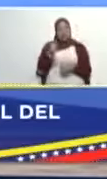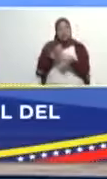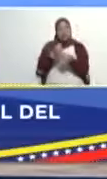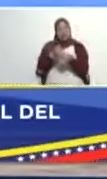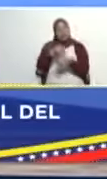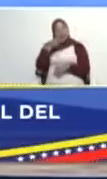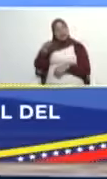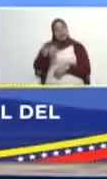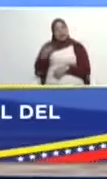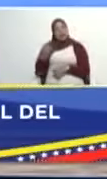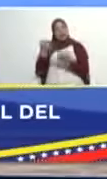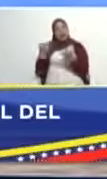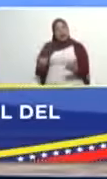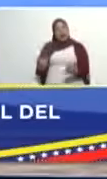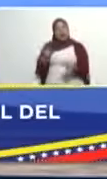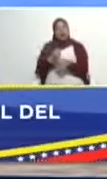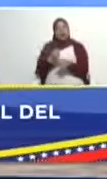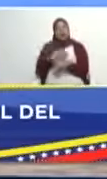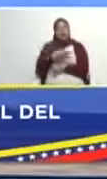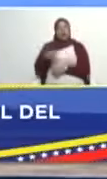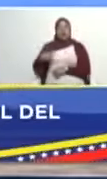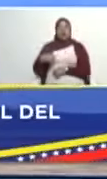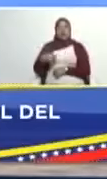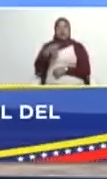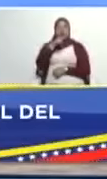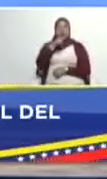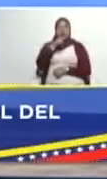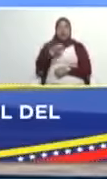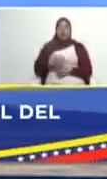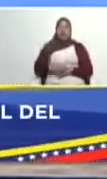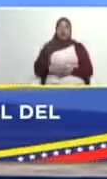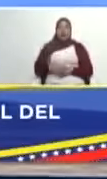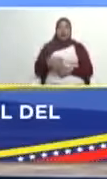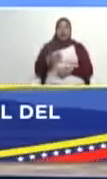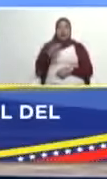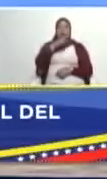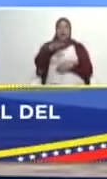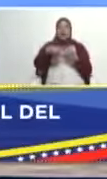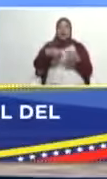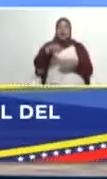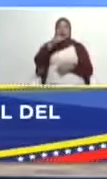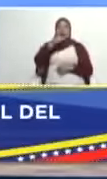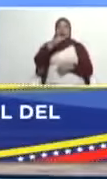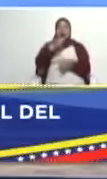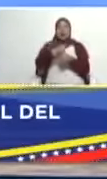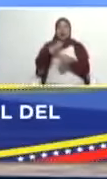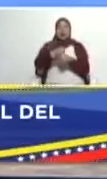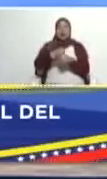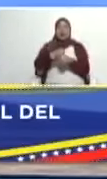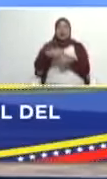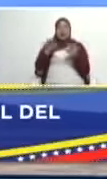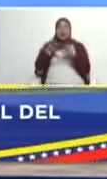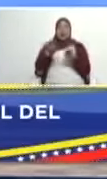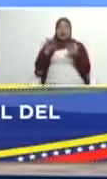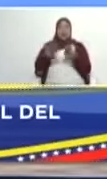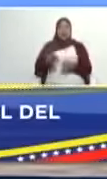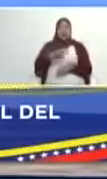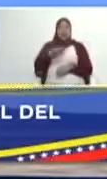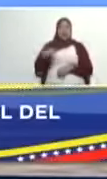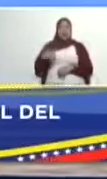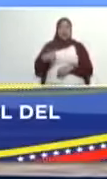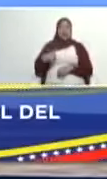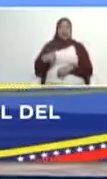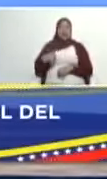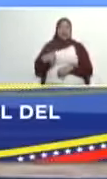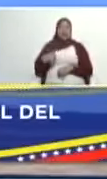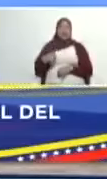siempre presente, siempre vivo entre nosotros, con su luz, con su espíritu, con su verdad.